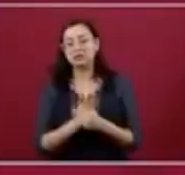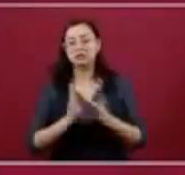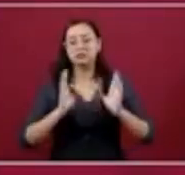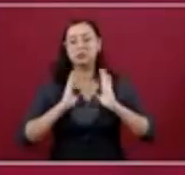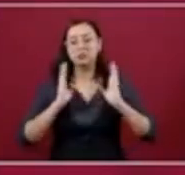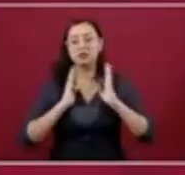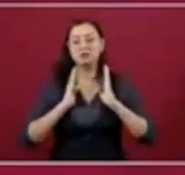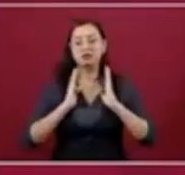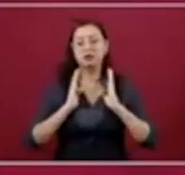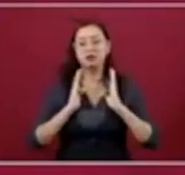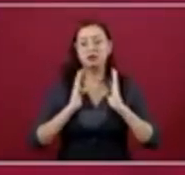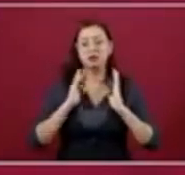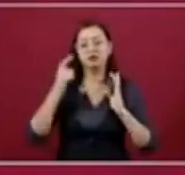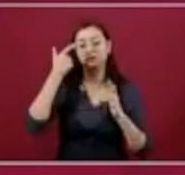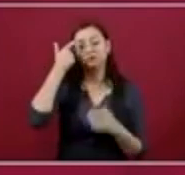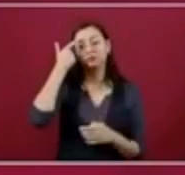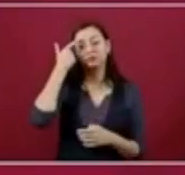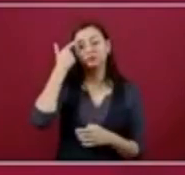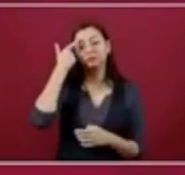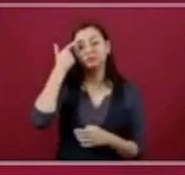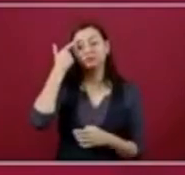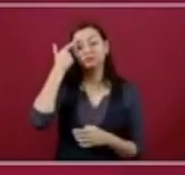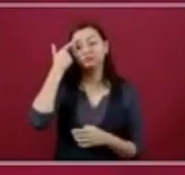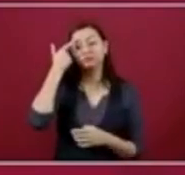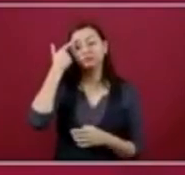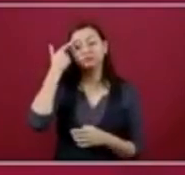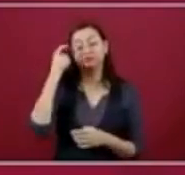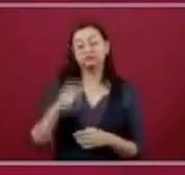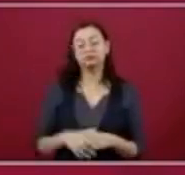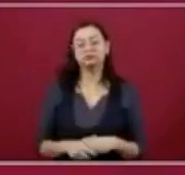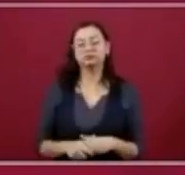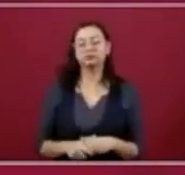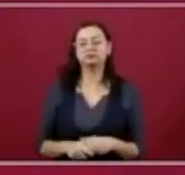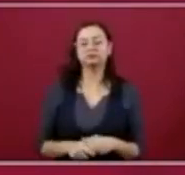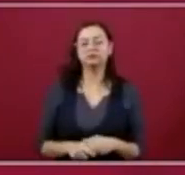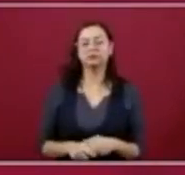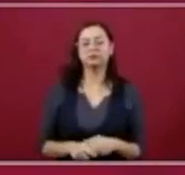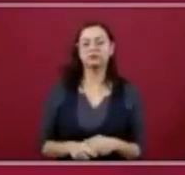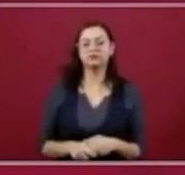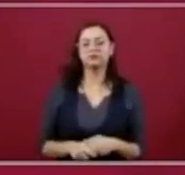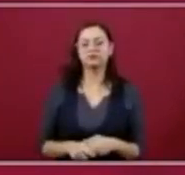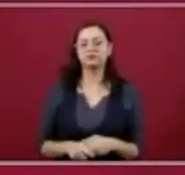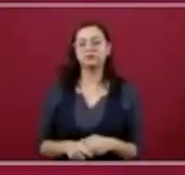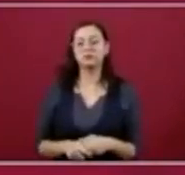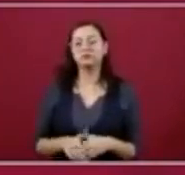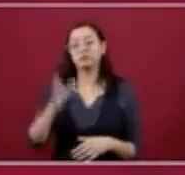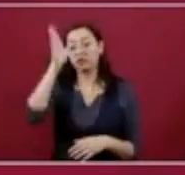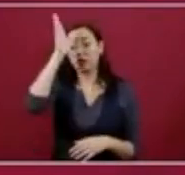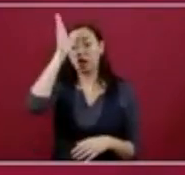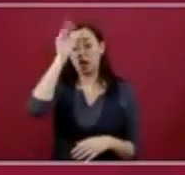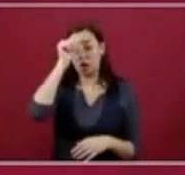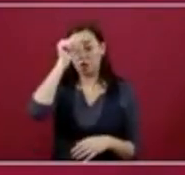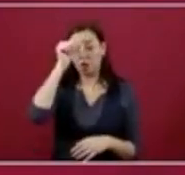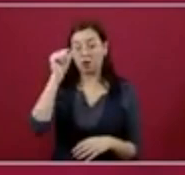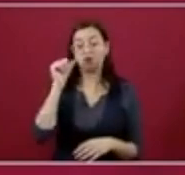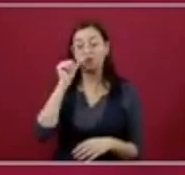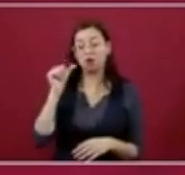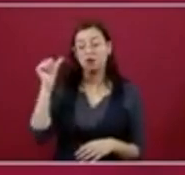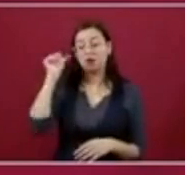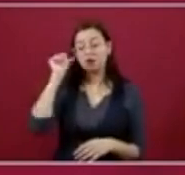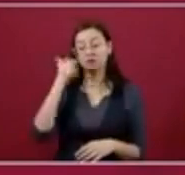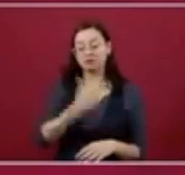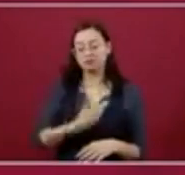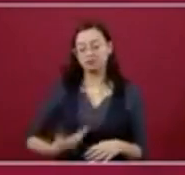Este acuerdo, precisamente, ya se los dije, el presidente que acaba de firmar ayer, el